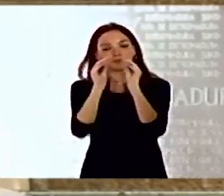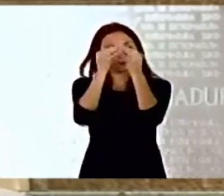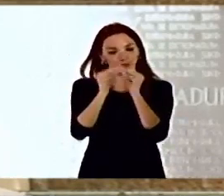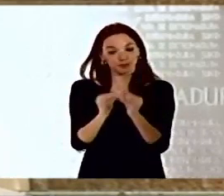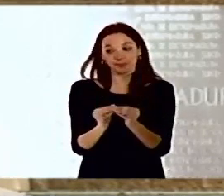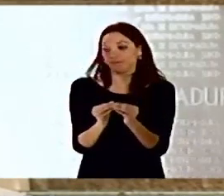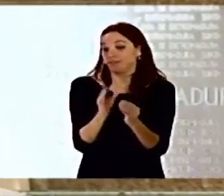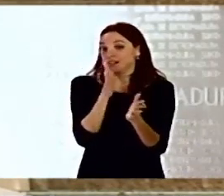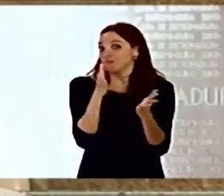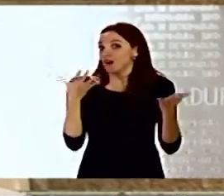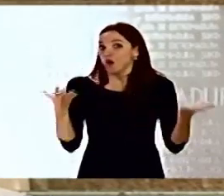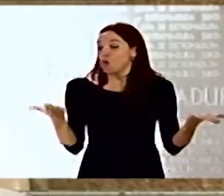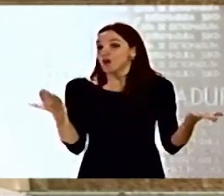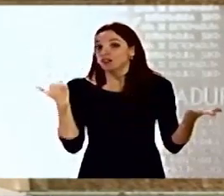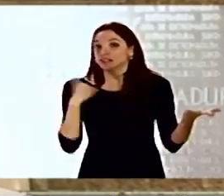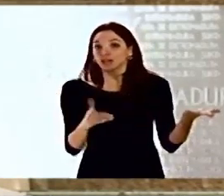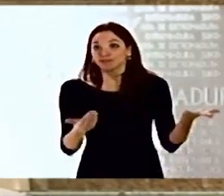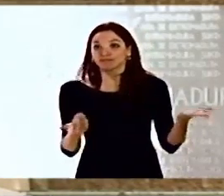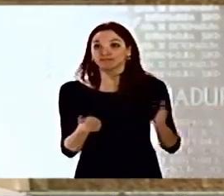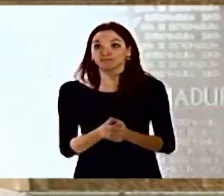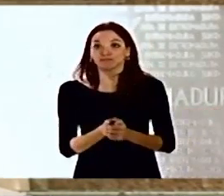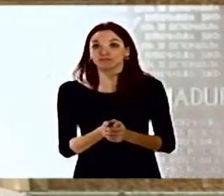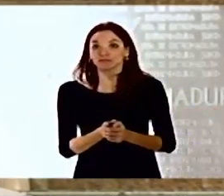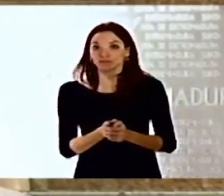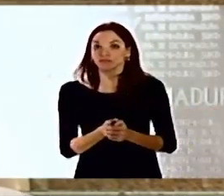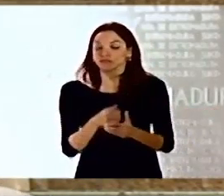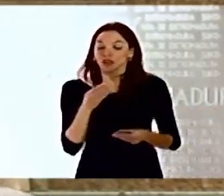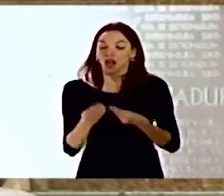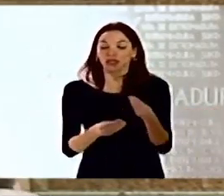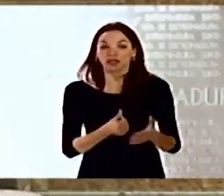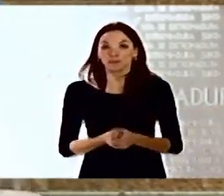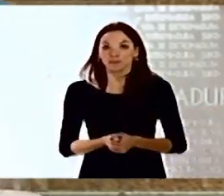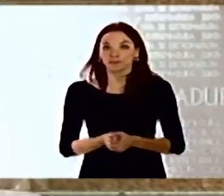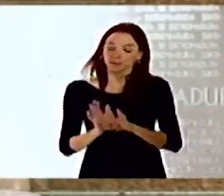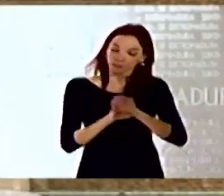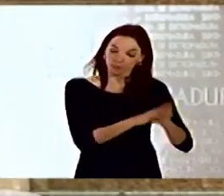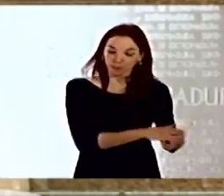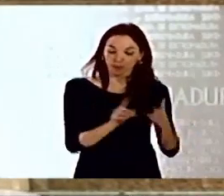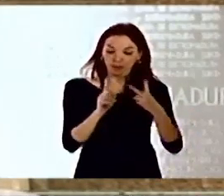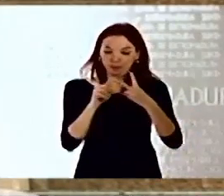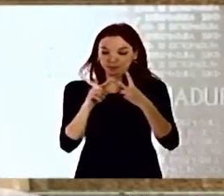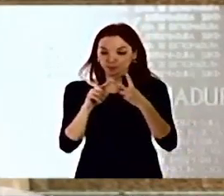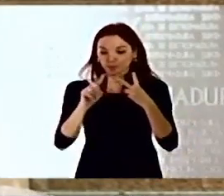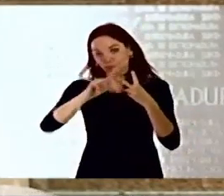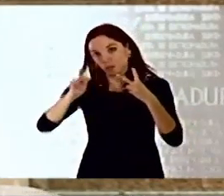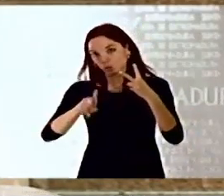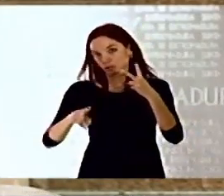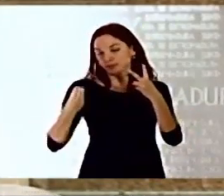estos momentos se están desarrollando. Y en segundo lugar,